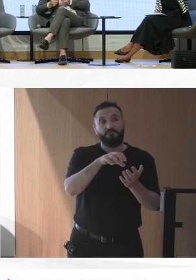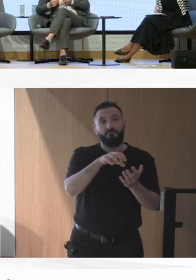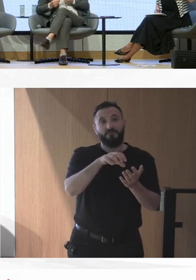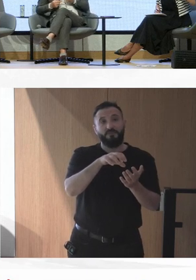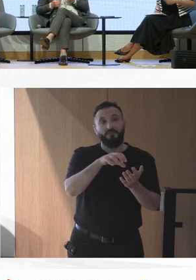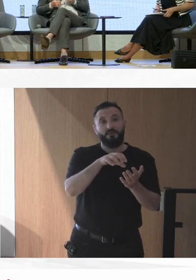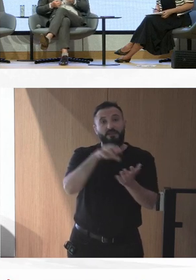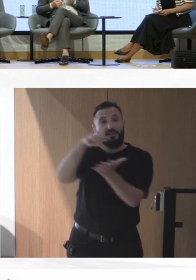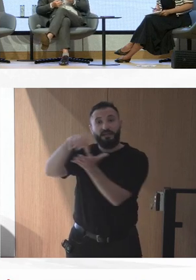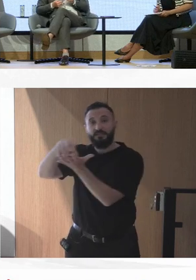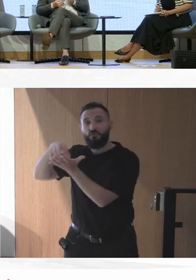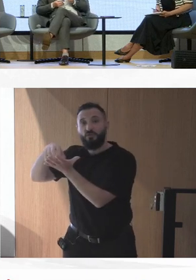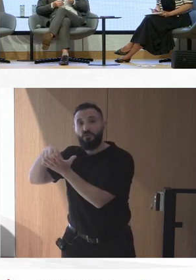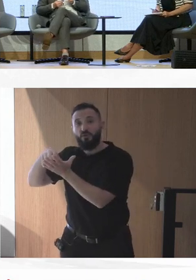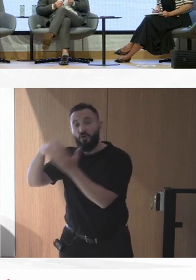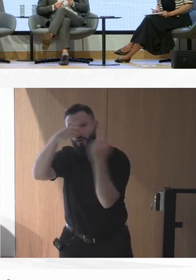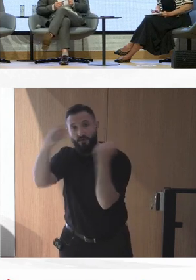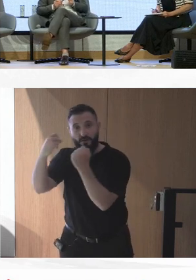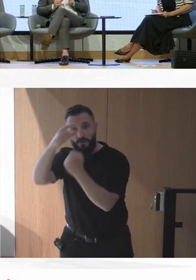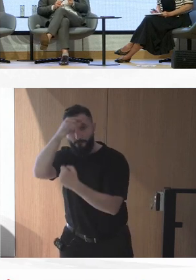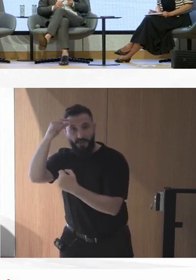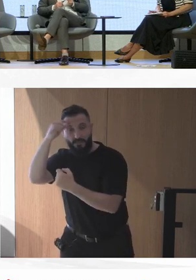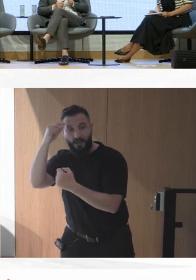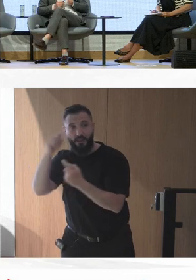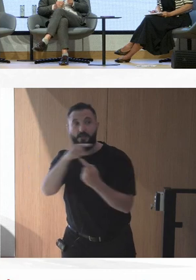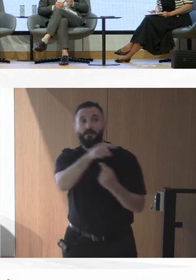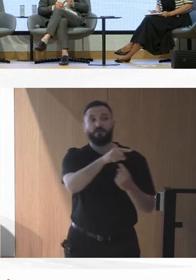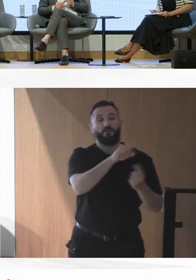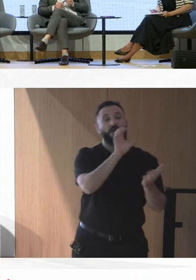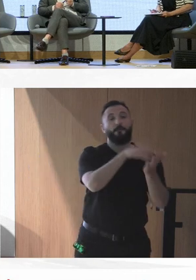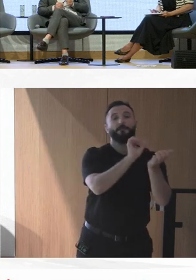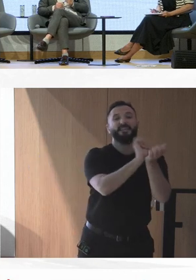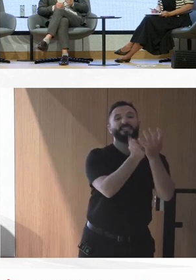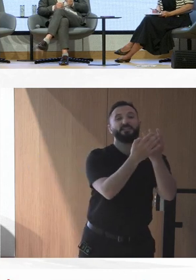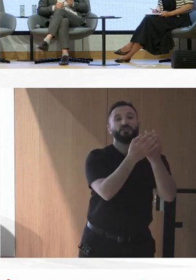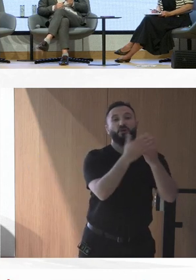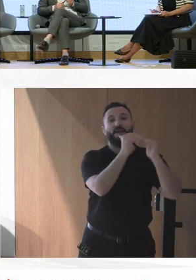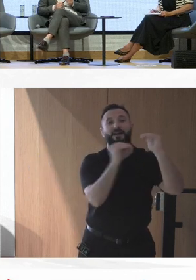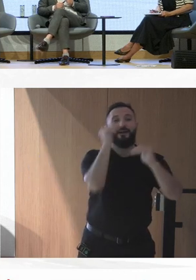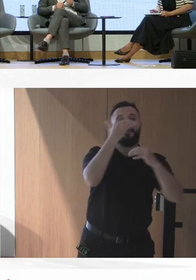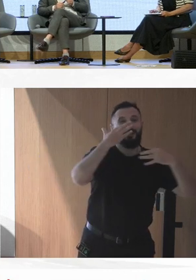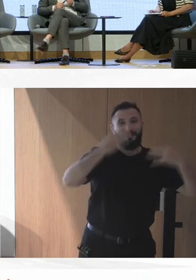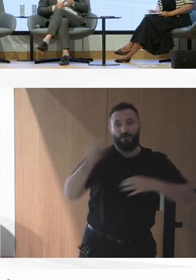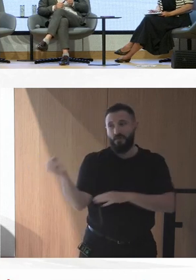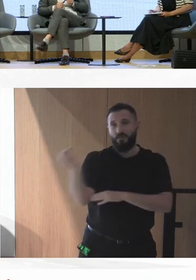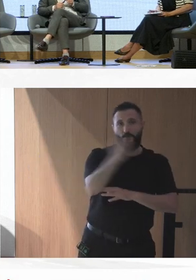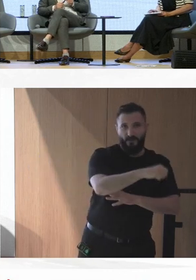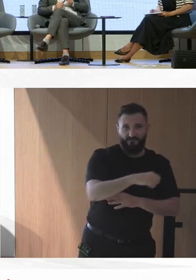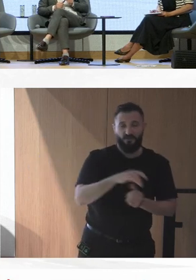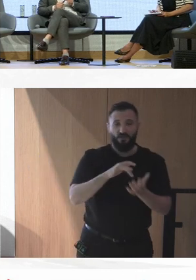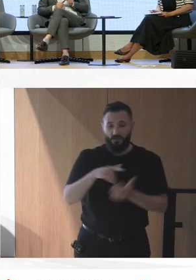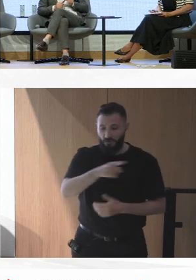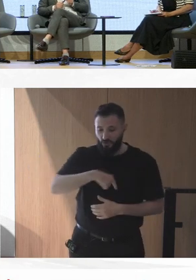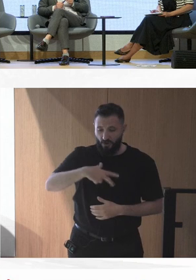la alternativa de una institución mental es mejor que una prisión de alta seguridad, por desgracia. No vamos a ser capaces de convencer a